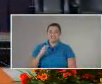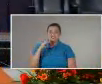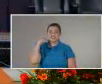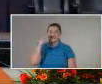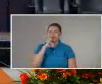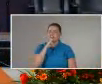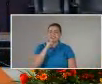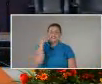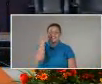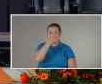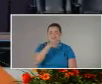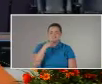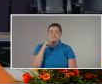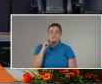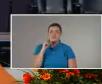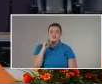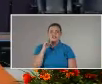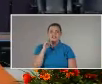rostro.